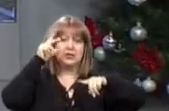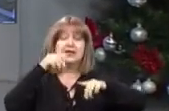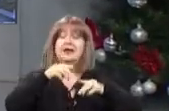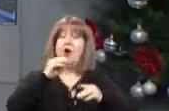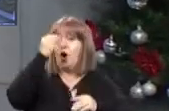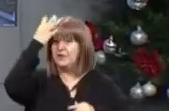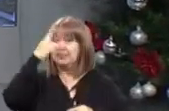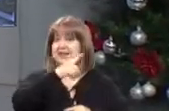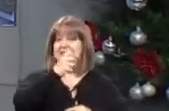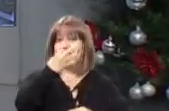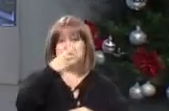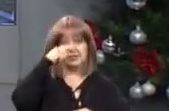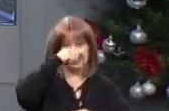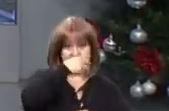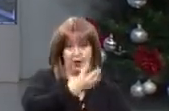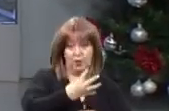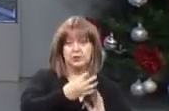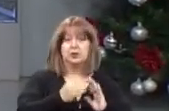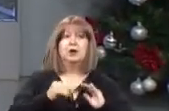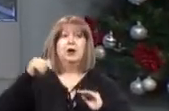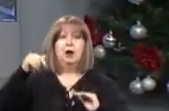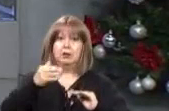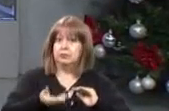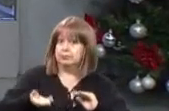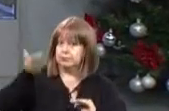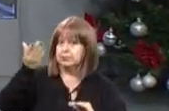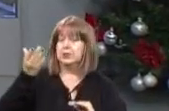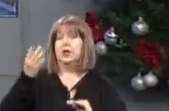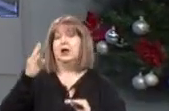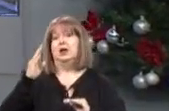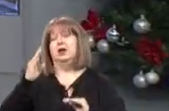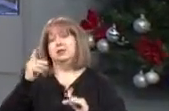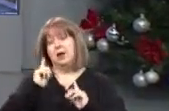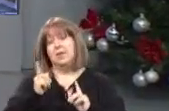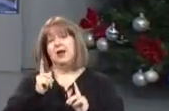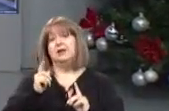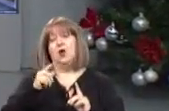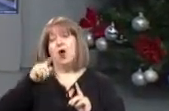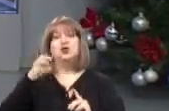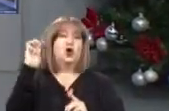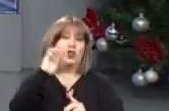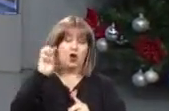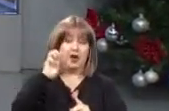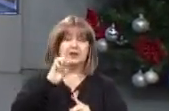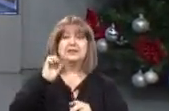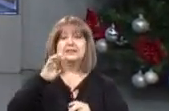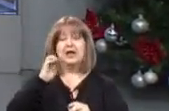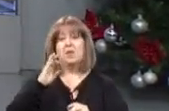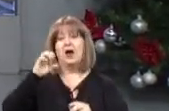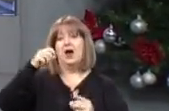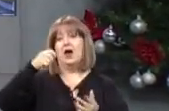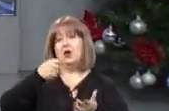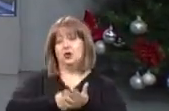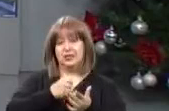en 174 y la suba también de los dólares financieros, del contado con liqui y del dólar bolsa. Bueno, y en esto